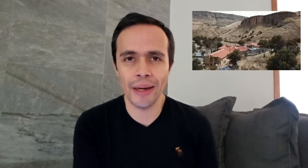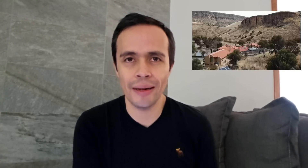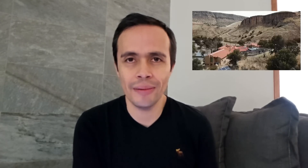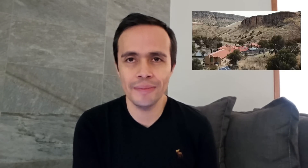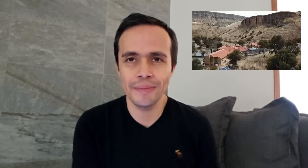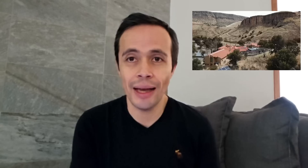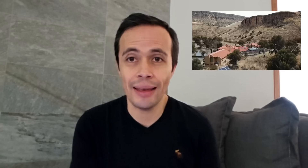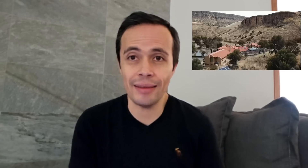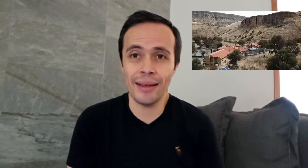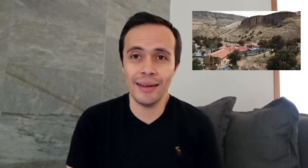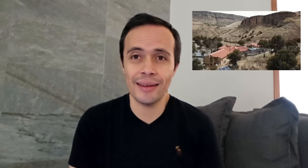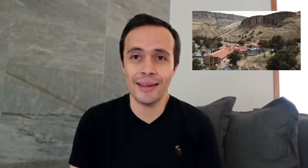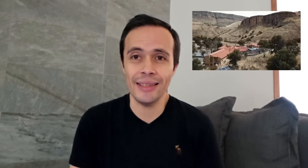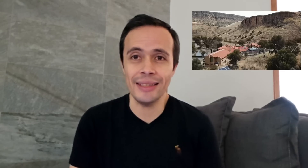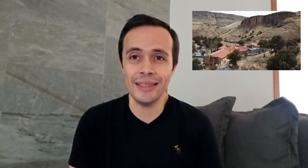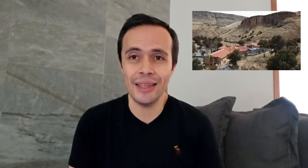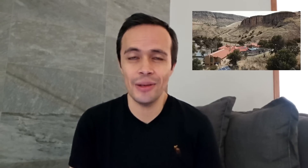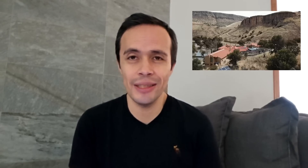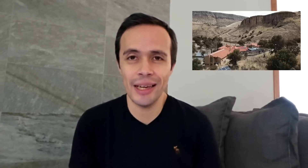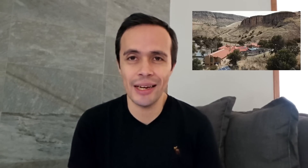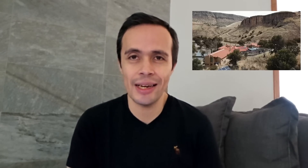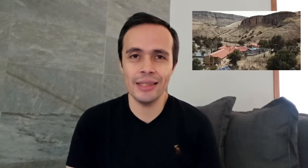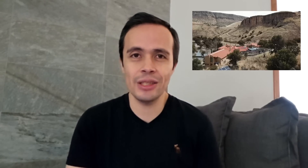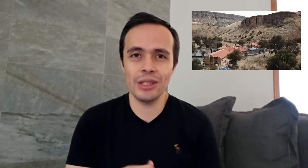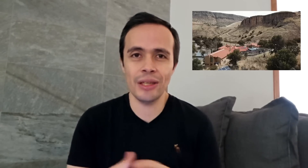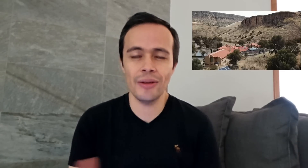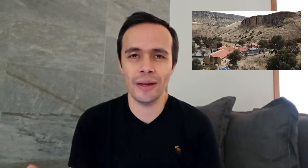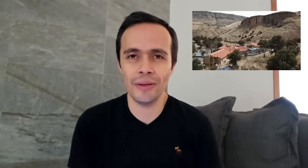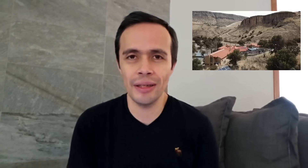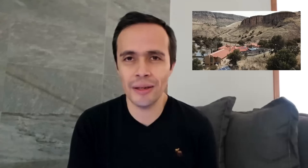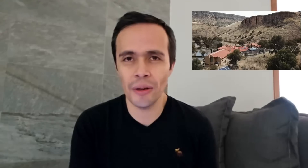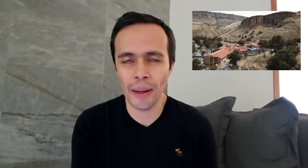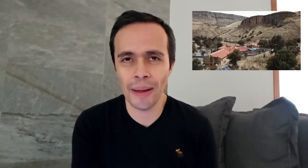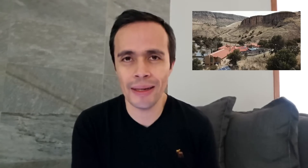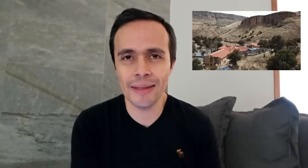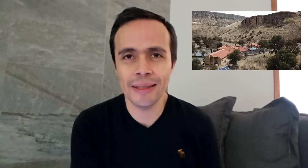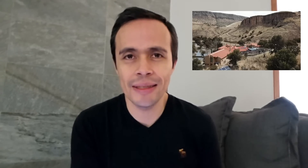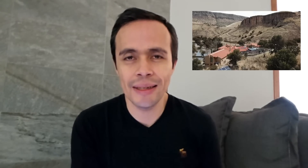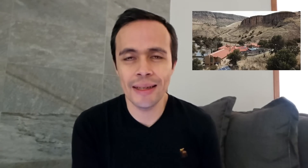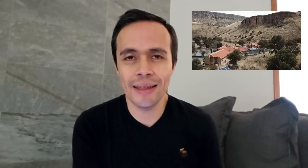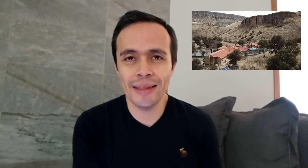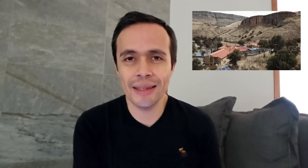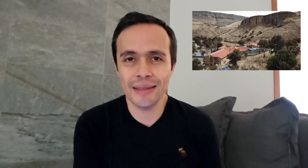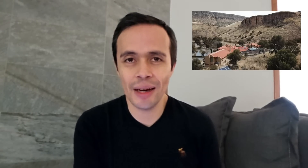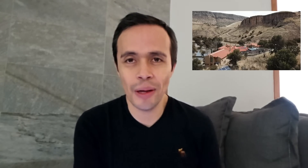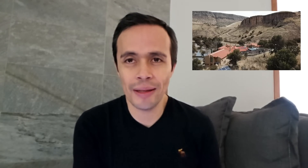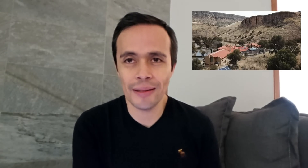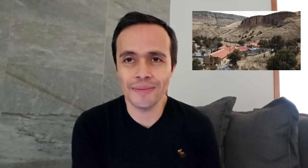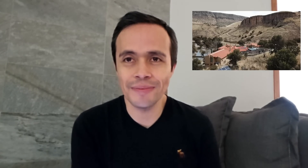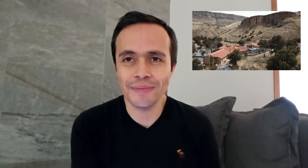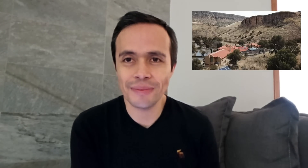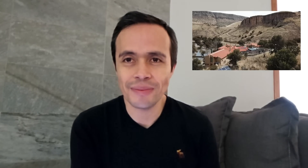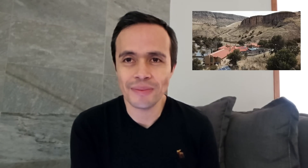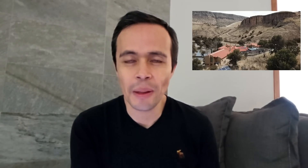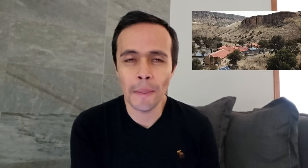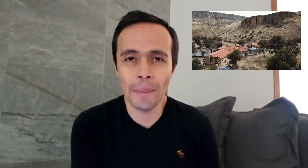corrupción neoliberal, ¿no? Ahí está el ranchito, ese ranchito que no tiene ni Obama, el de César